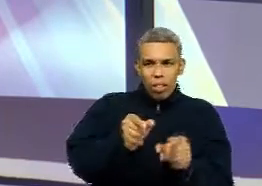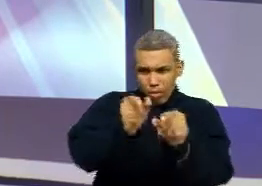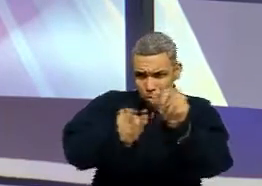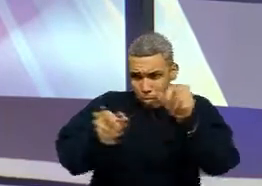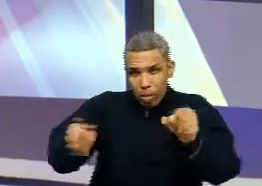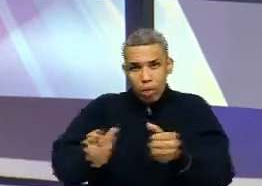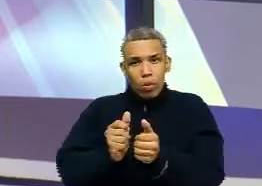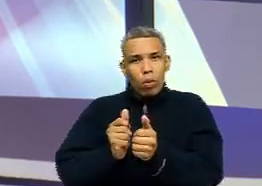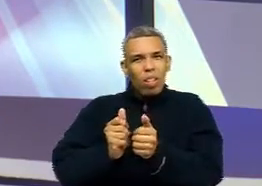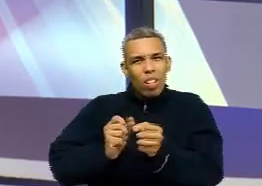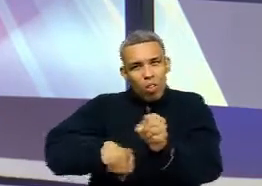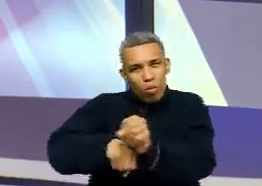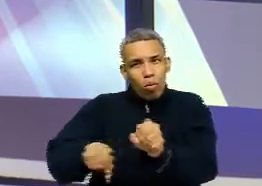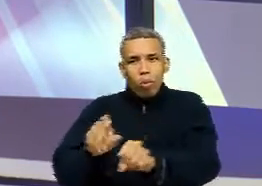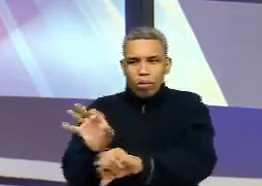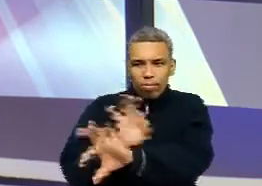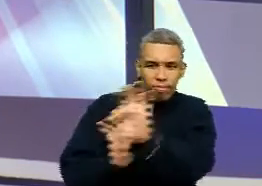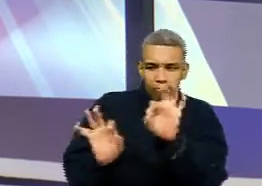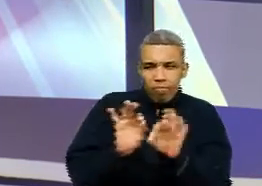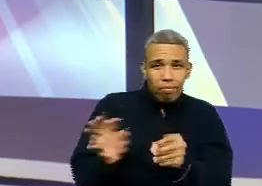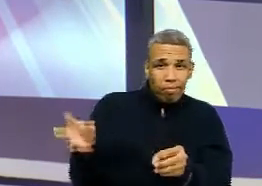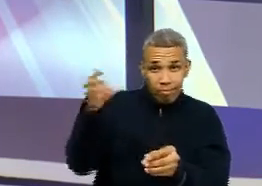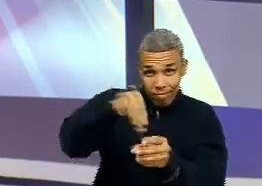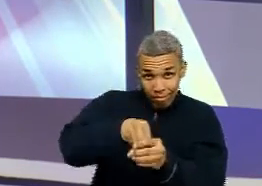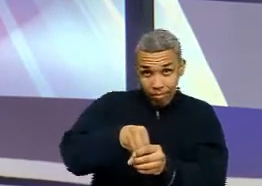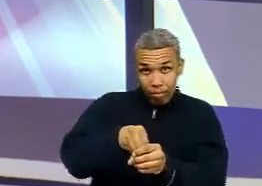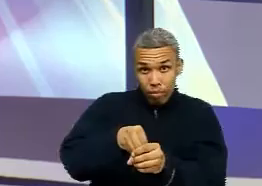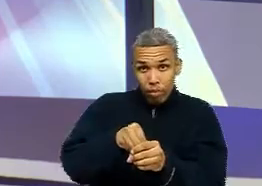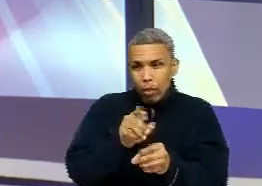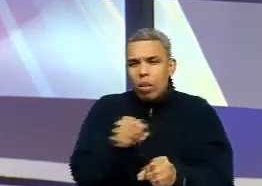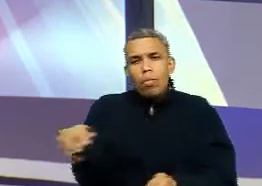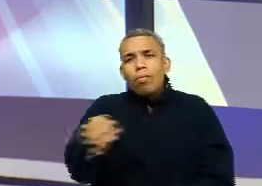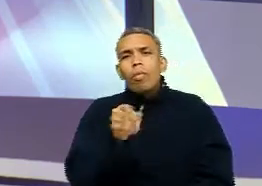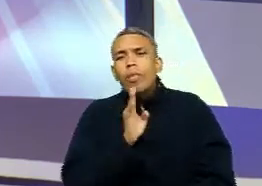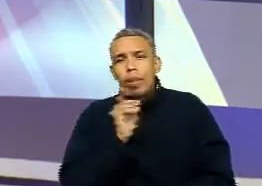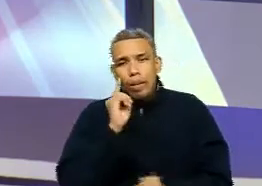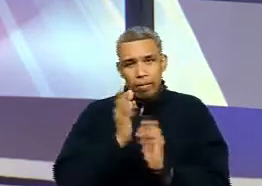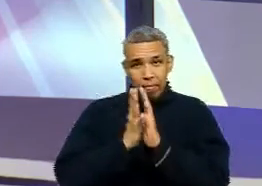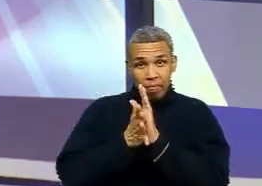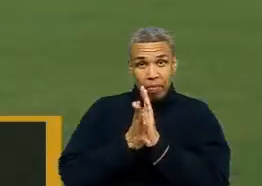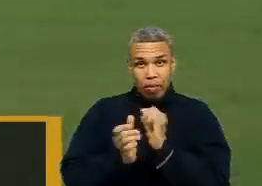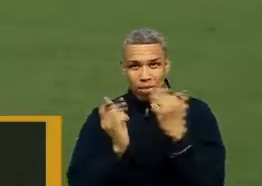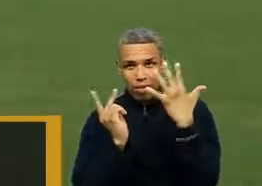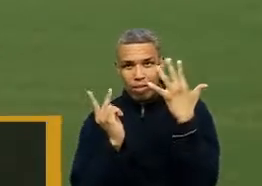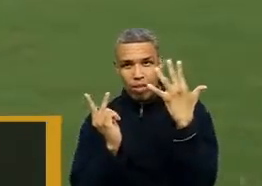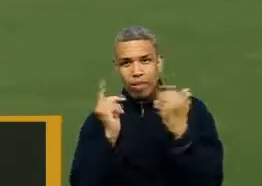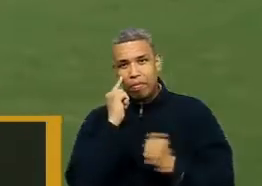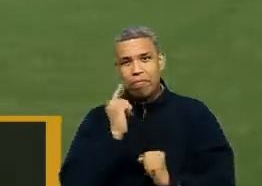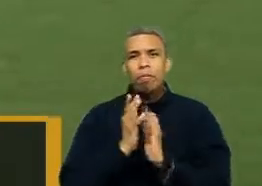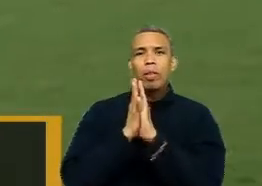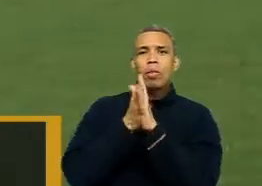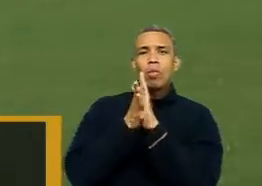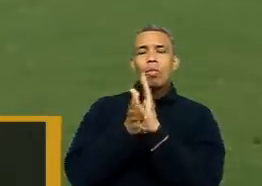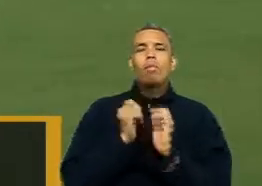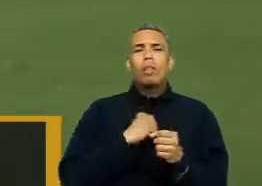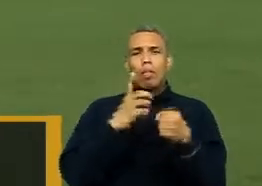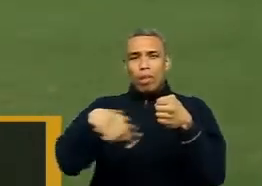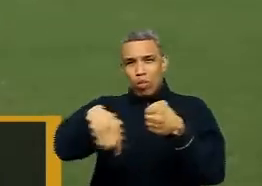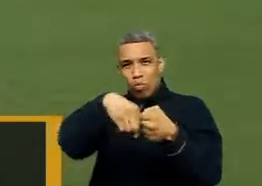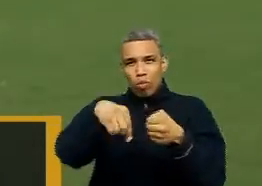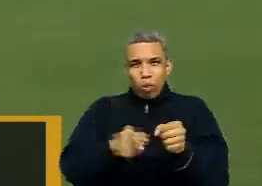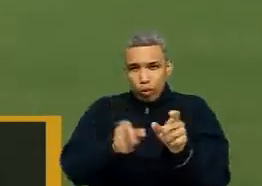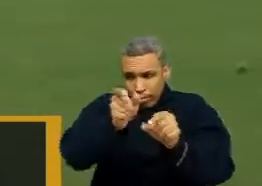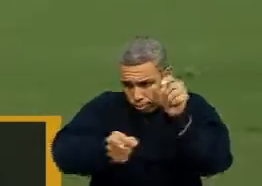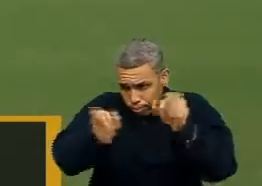del 2017. Son 7 los refuerzos contratados por la Máquina Amarilla. El club Alianza Petrolera llegó a acuerdo con 7 jugadores